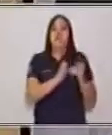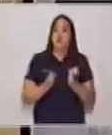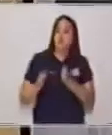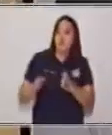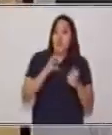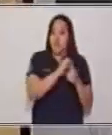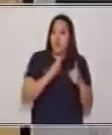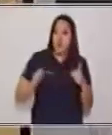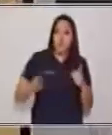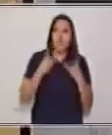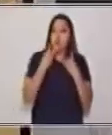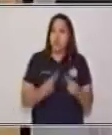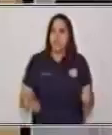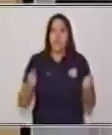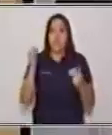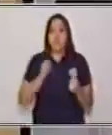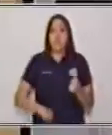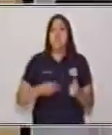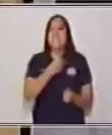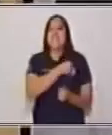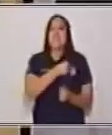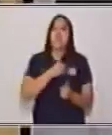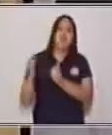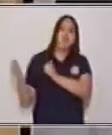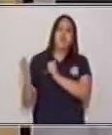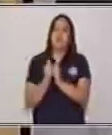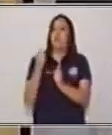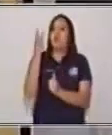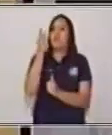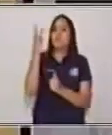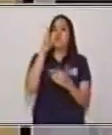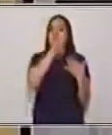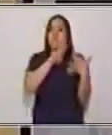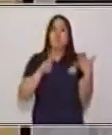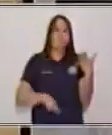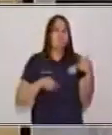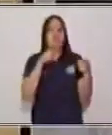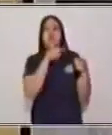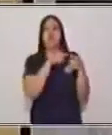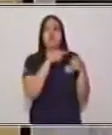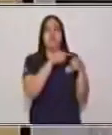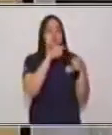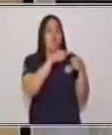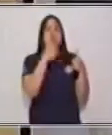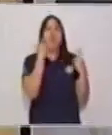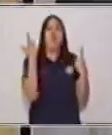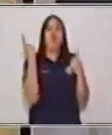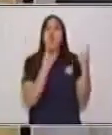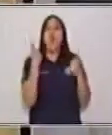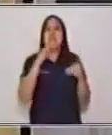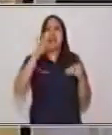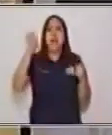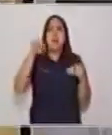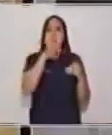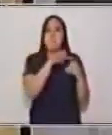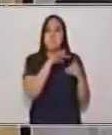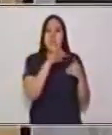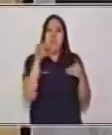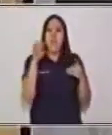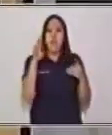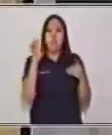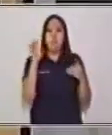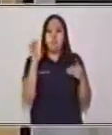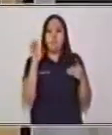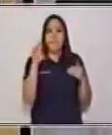que me acompañen a leer cuáles son las preposiciones que existen dentro de la gramática española.